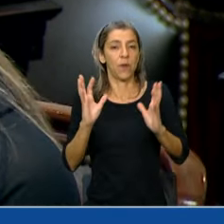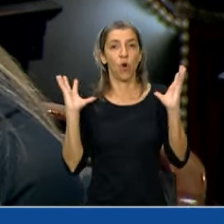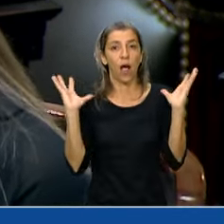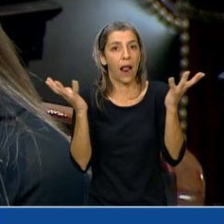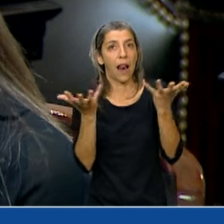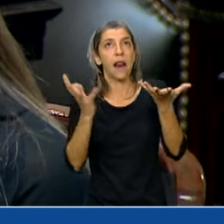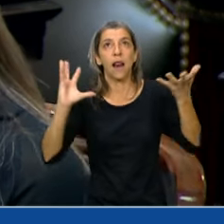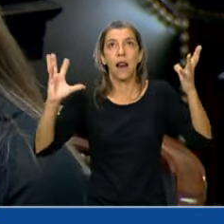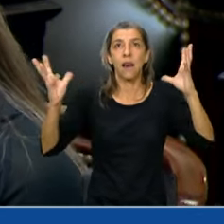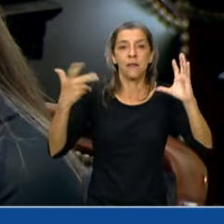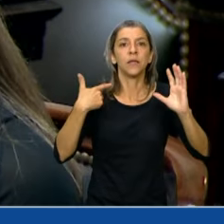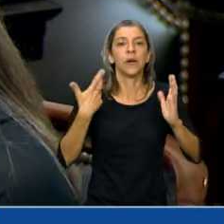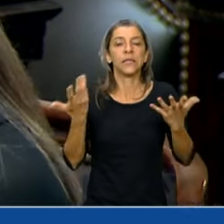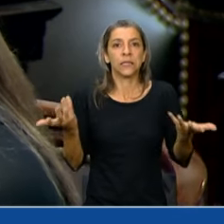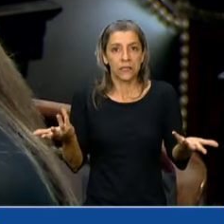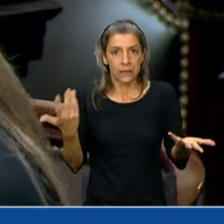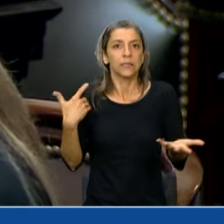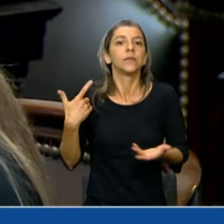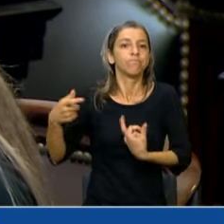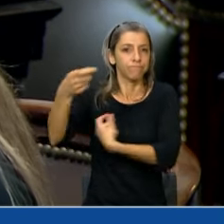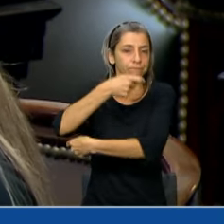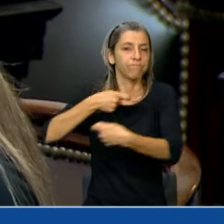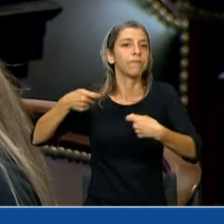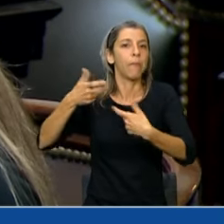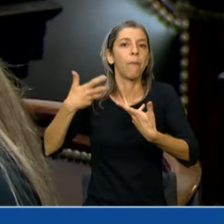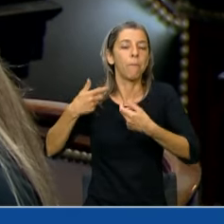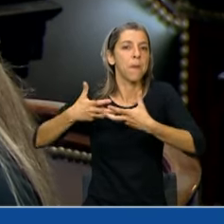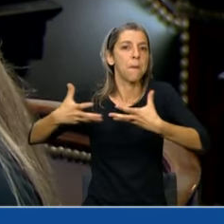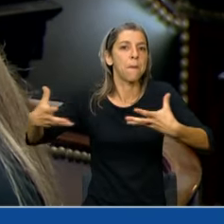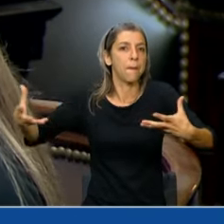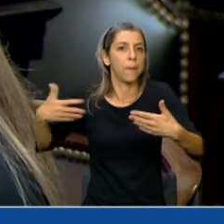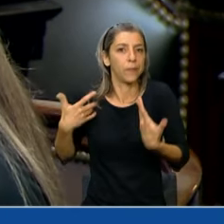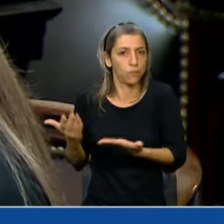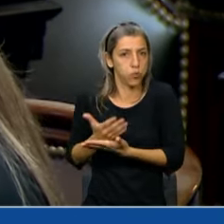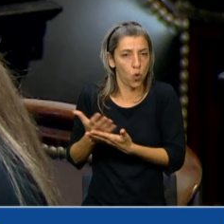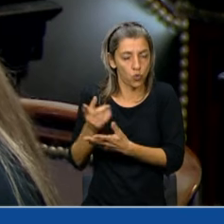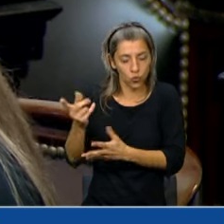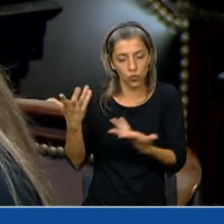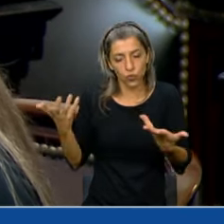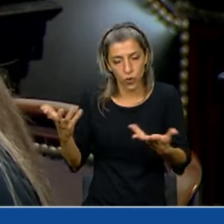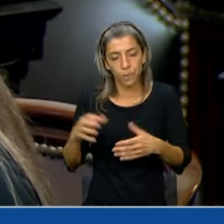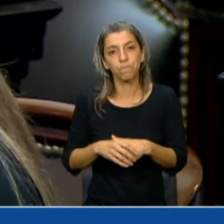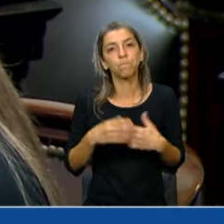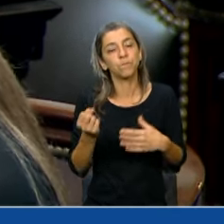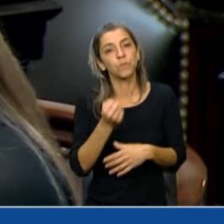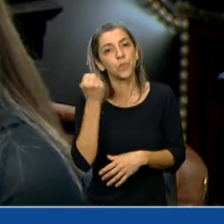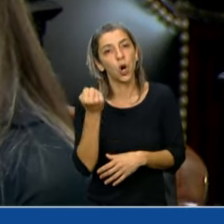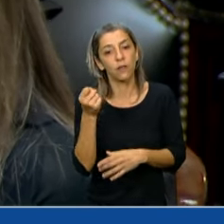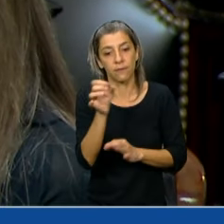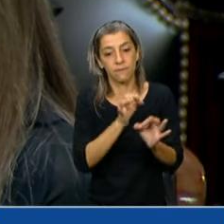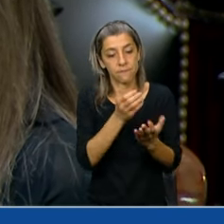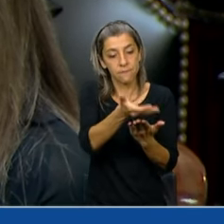la humanidad Por otra parte para hacer el análisis del proyecto es interesante saber señor